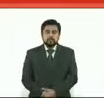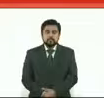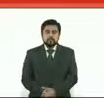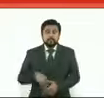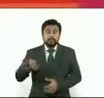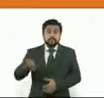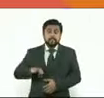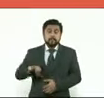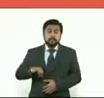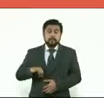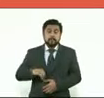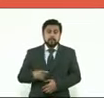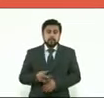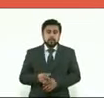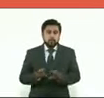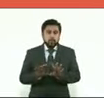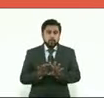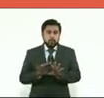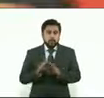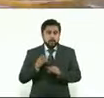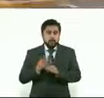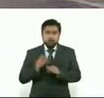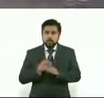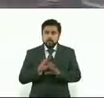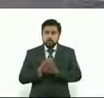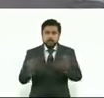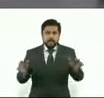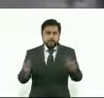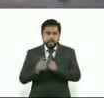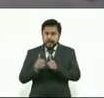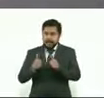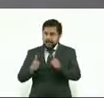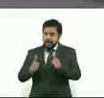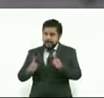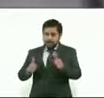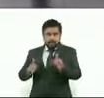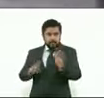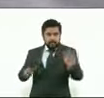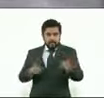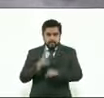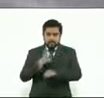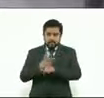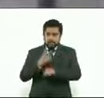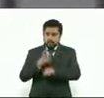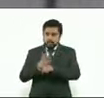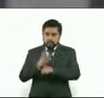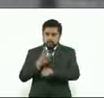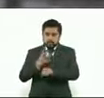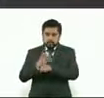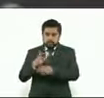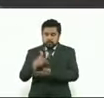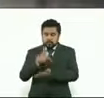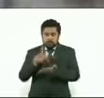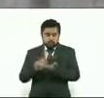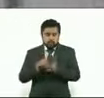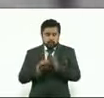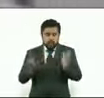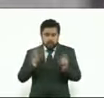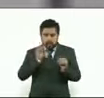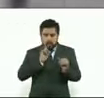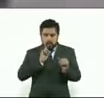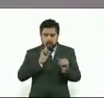Interesante cómo se separaron, ¿no? Ya sí. Claramente primero, segundo y tercer lugar en la rama femenil, mientras que en la rama varonil el